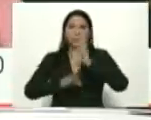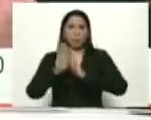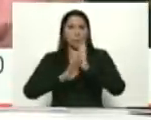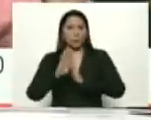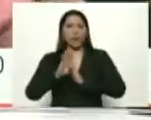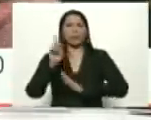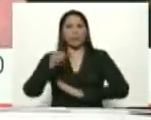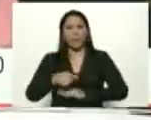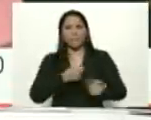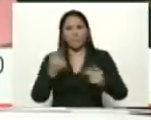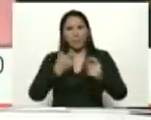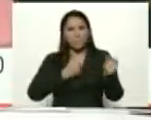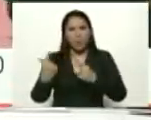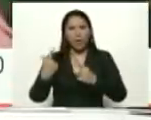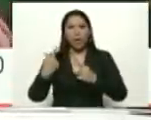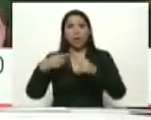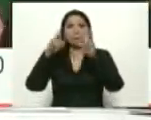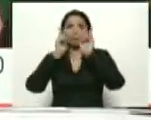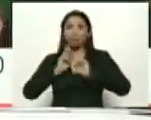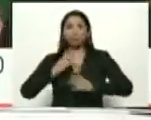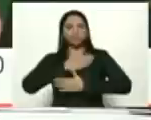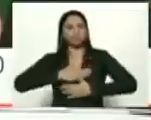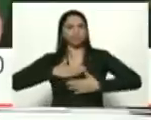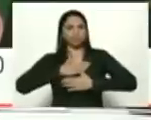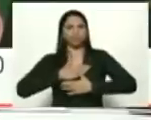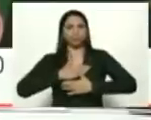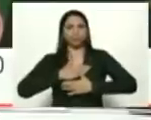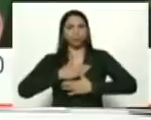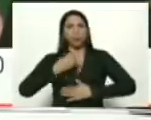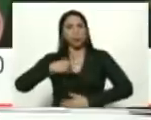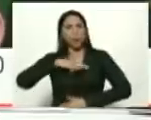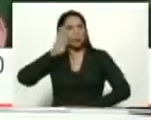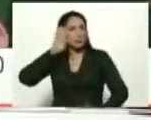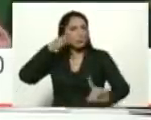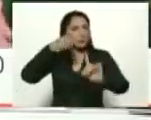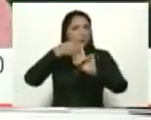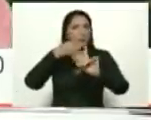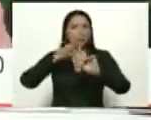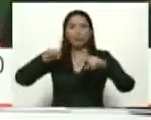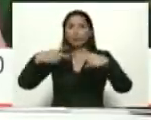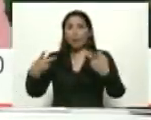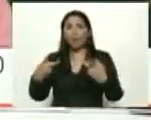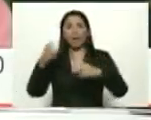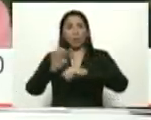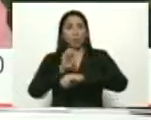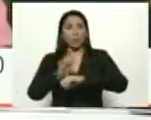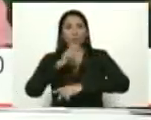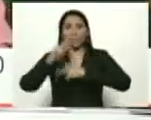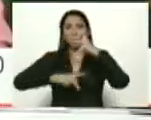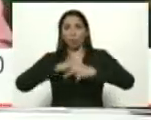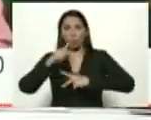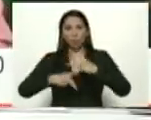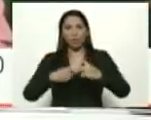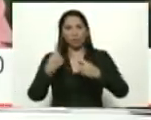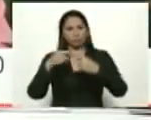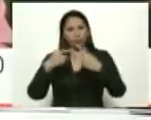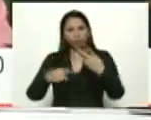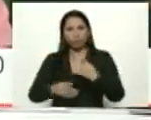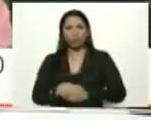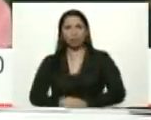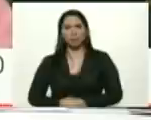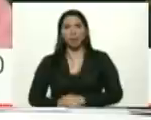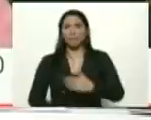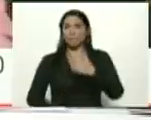economía distributiva sana? Ahí está nuestro norte, una nueva economía productiva, diversificada. Y